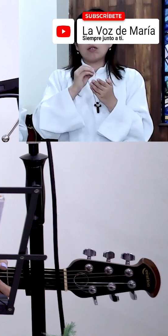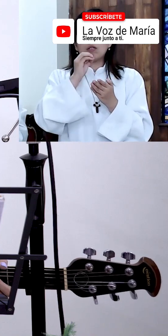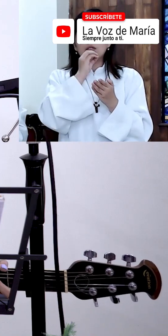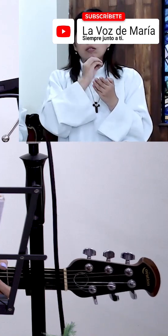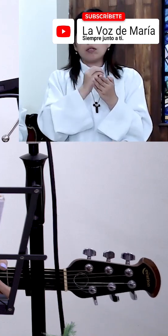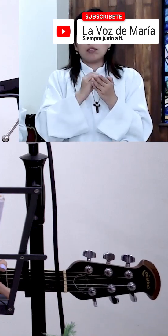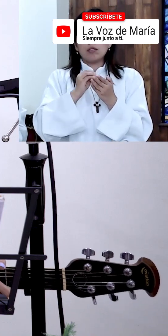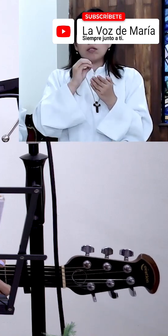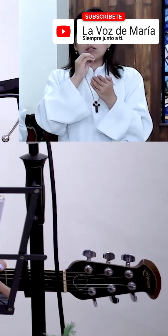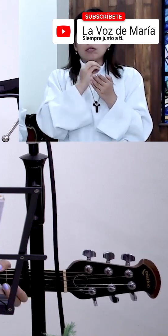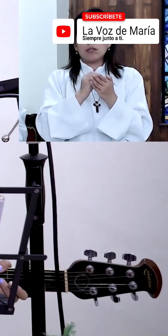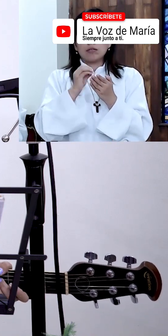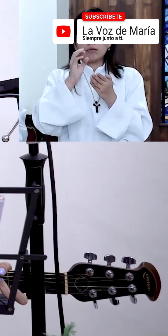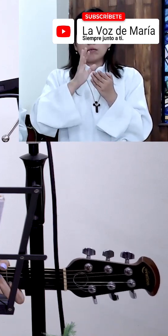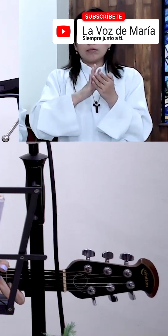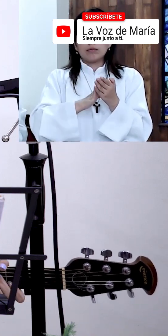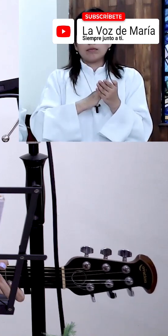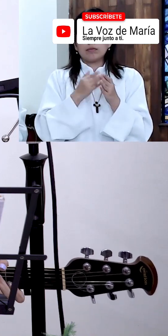nosotros.